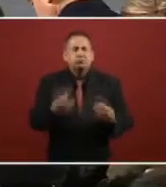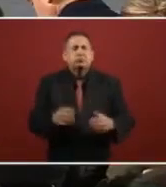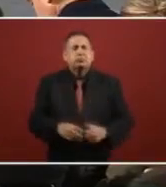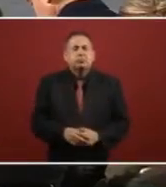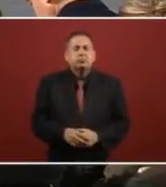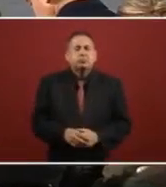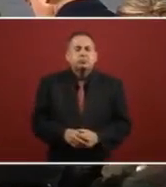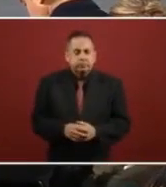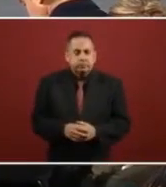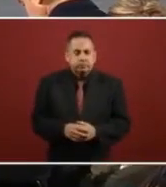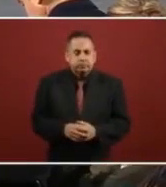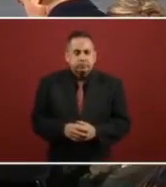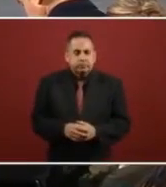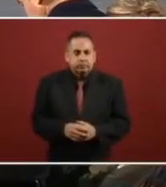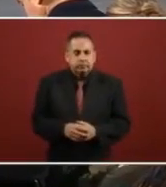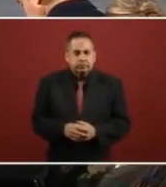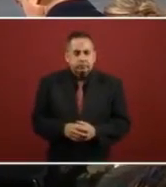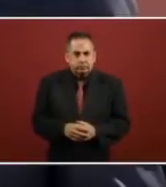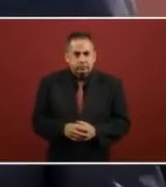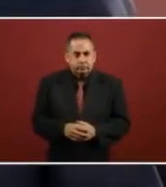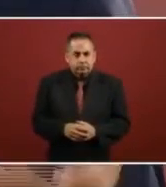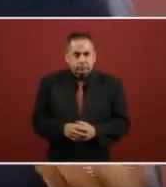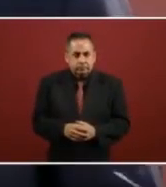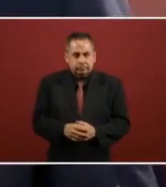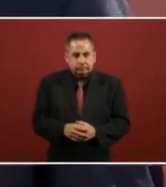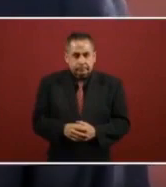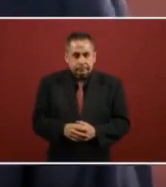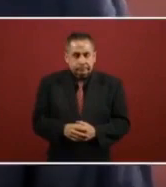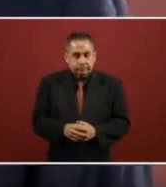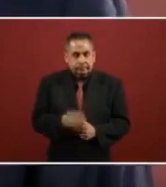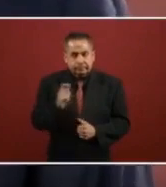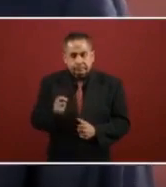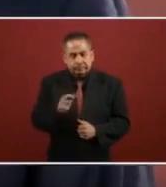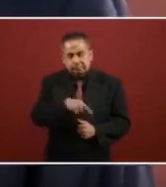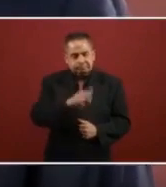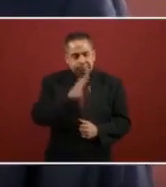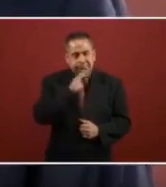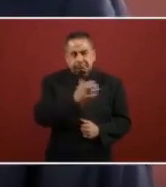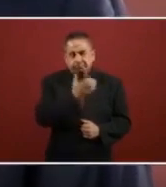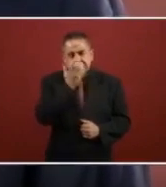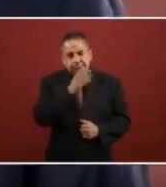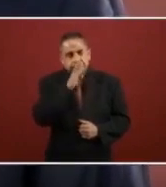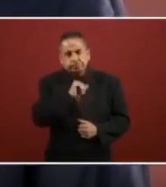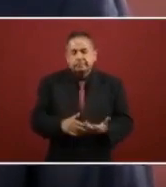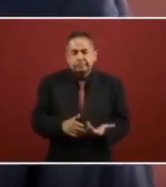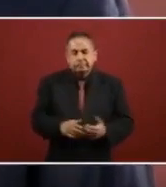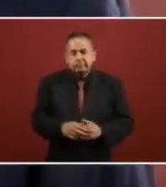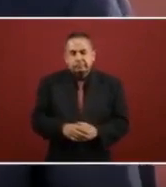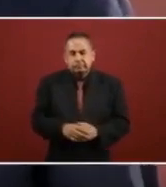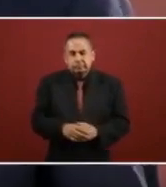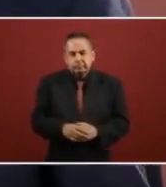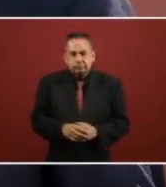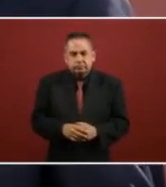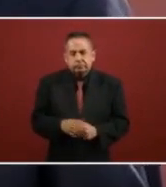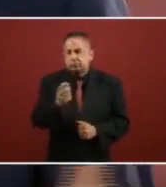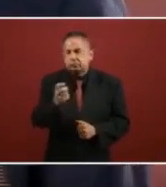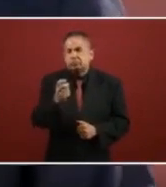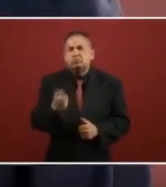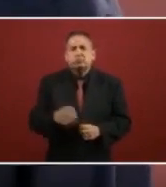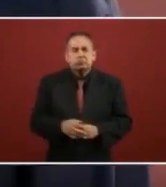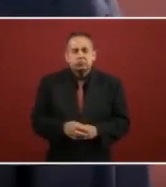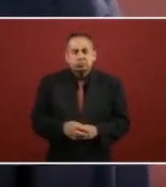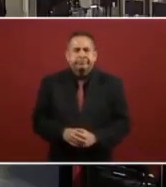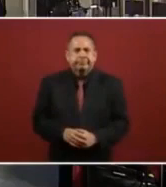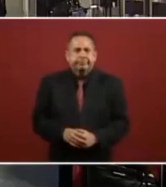entonces pues se estaban mal acostumbrados algunos y por eso la